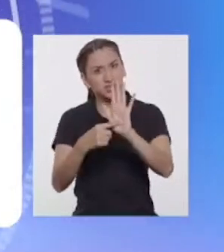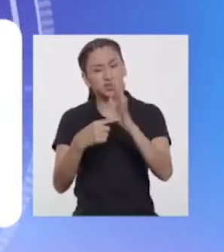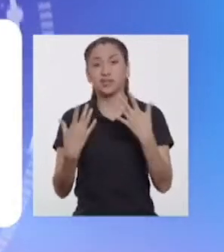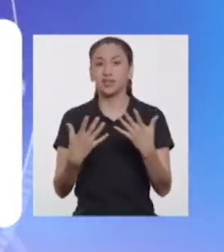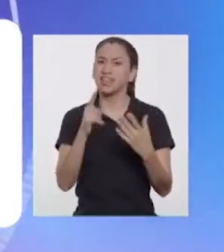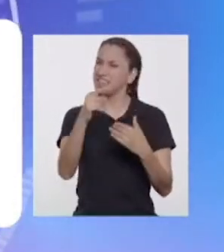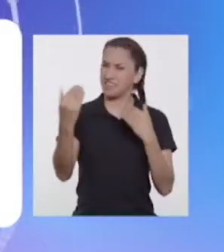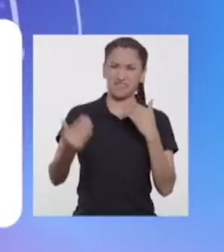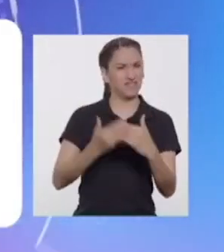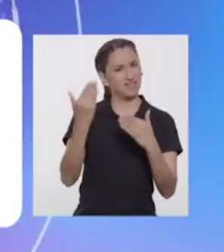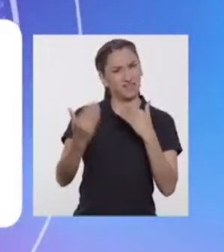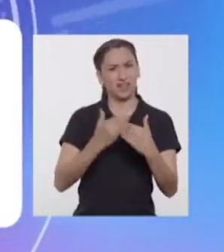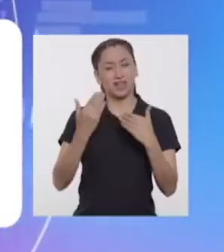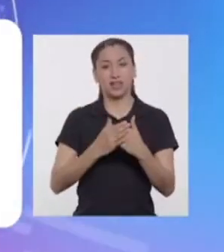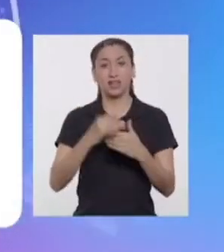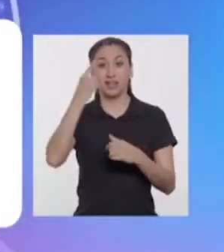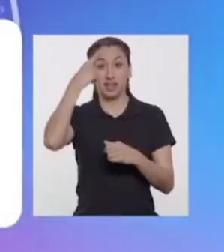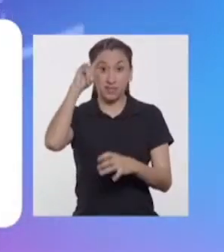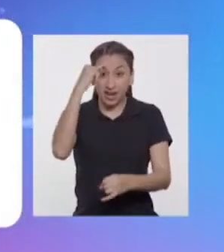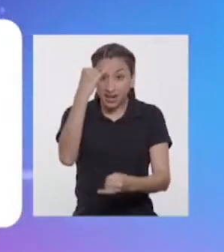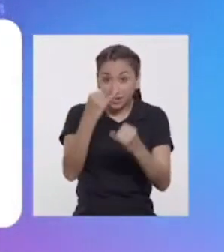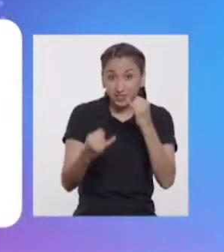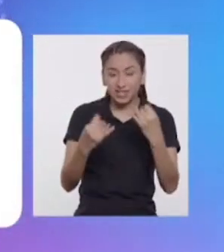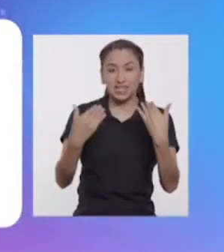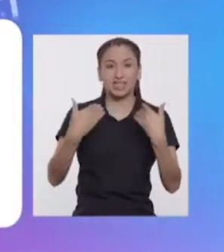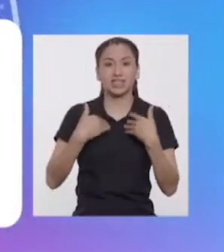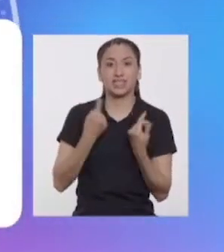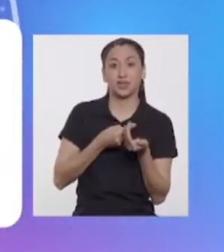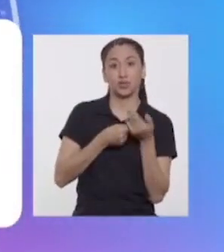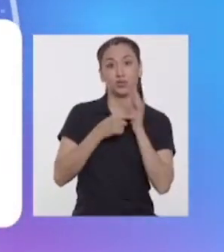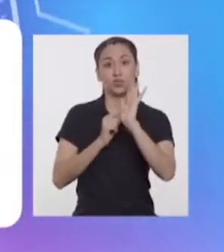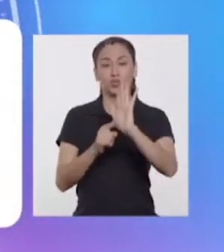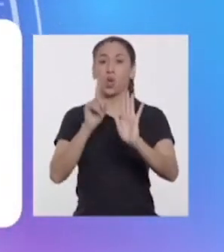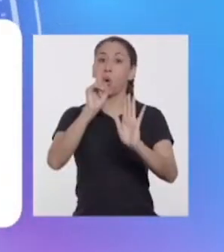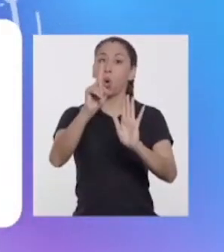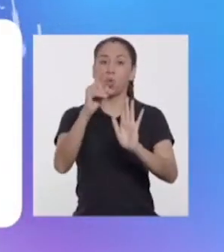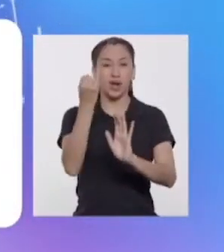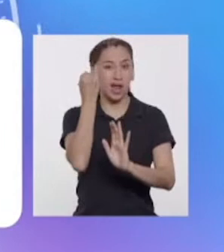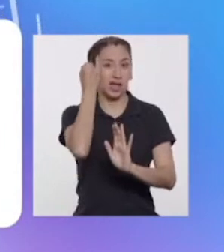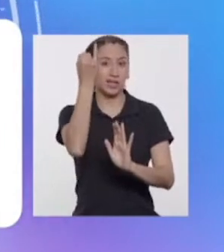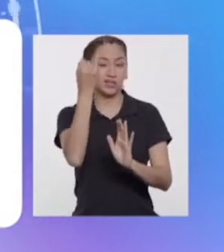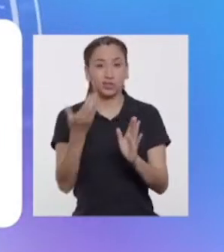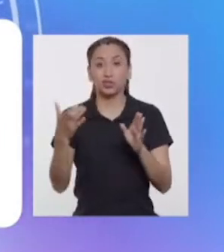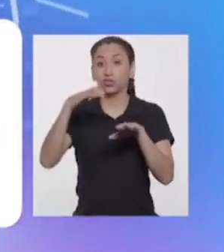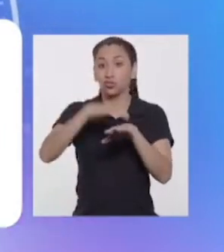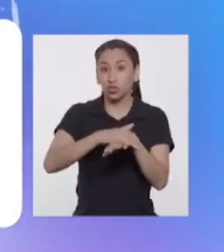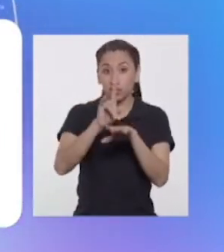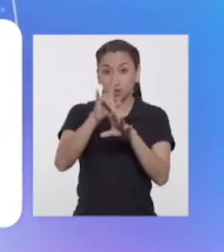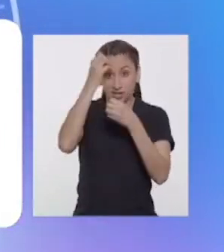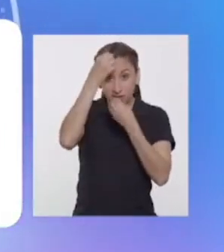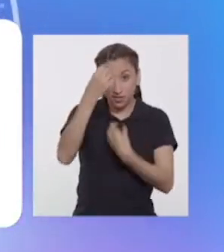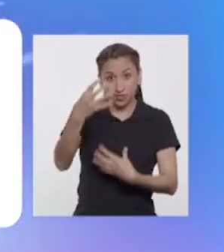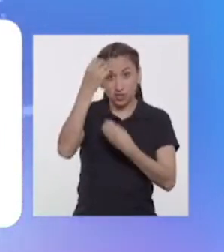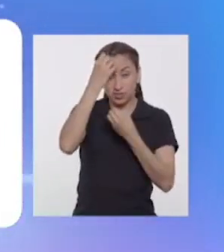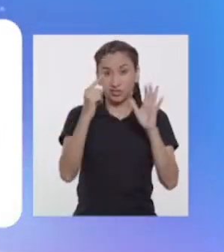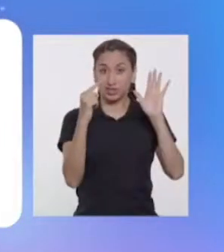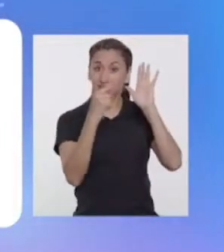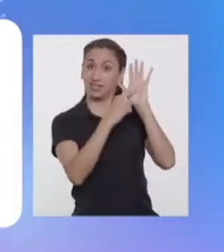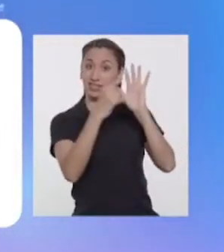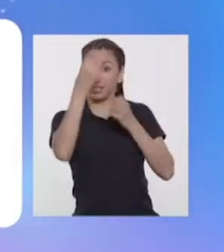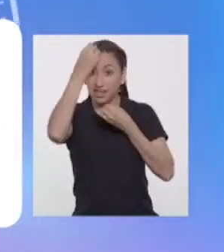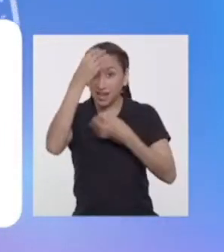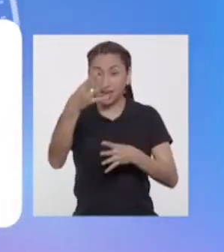es fácil! Para concluir, expresamos una conclusión sobre la información del